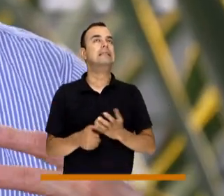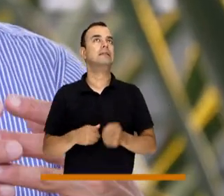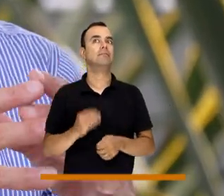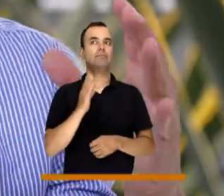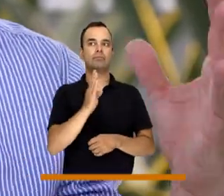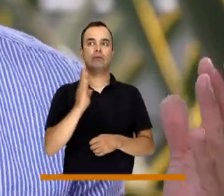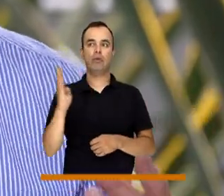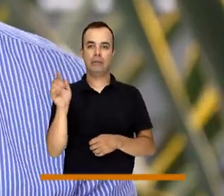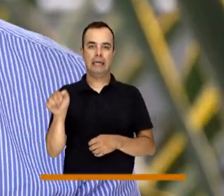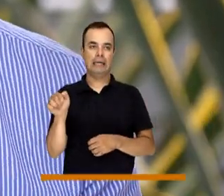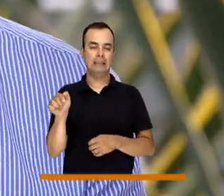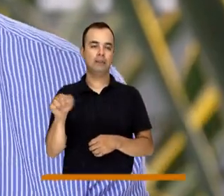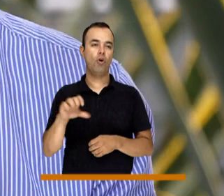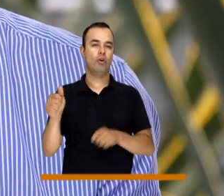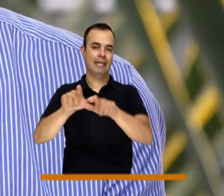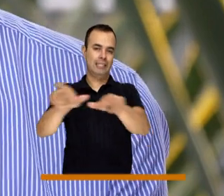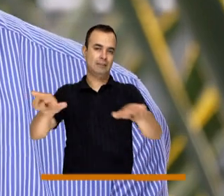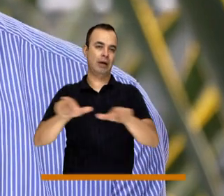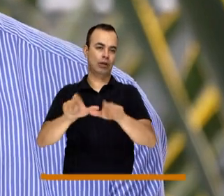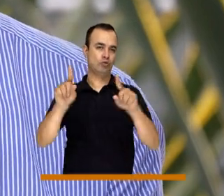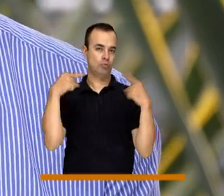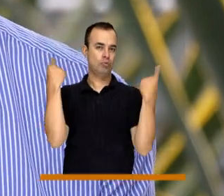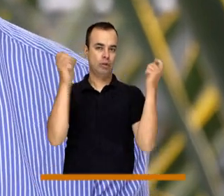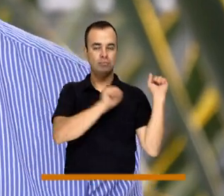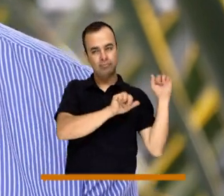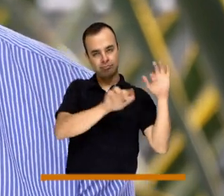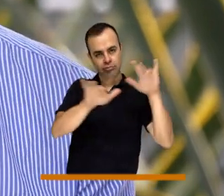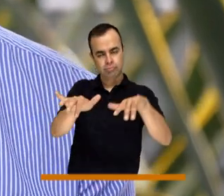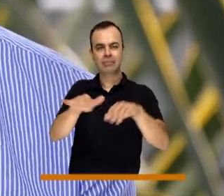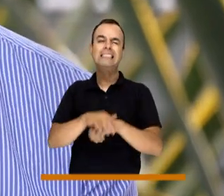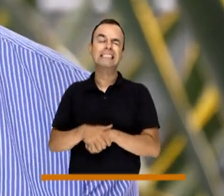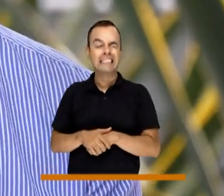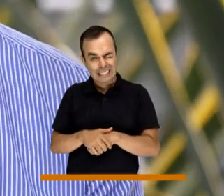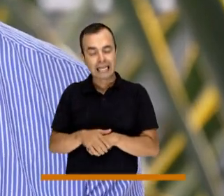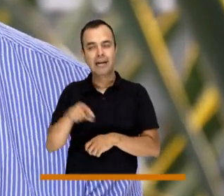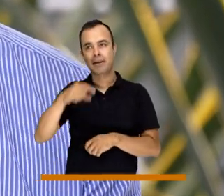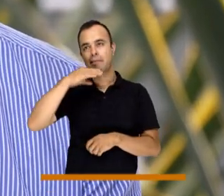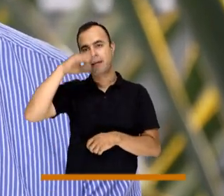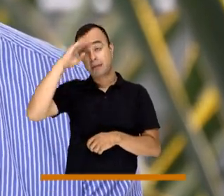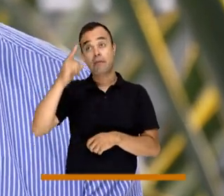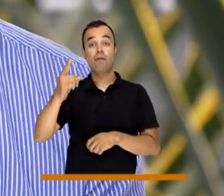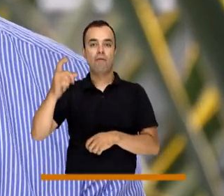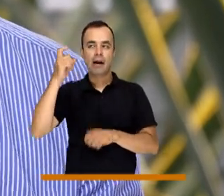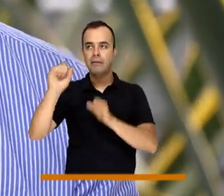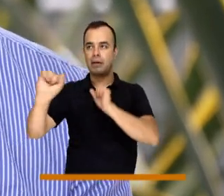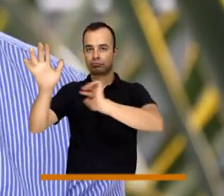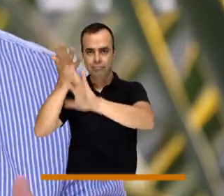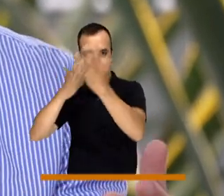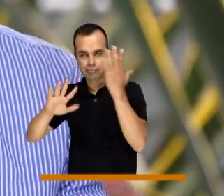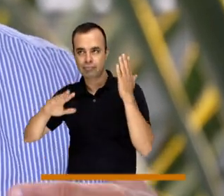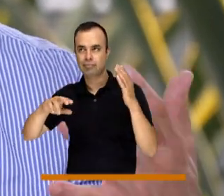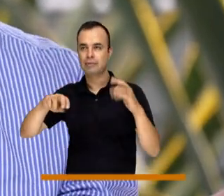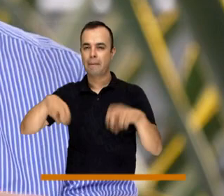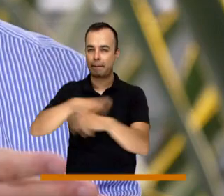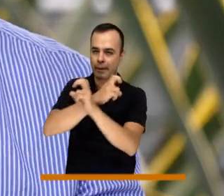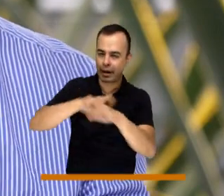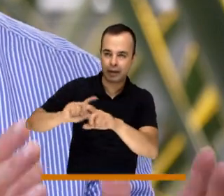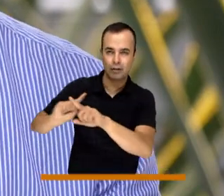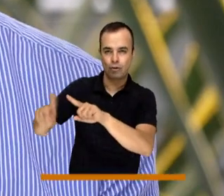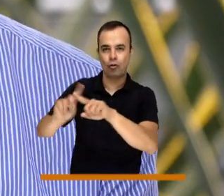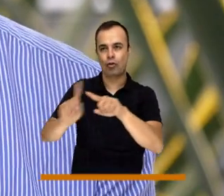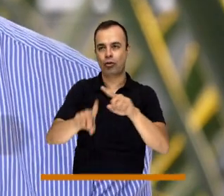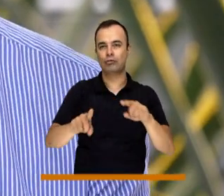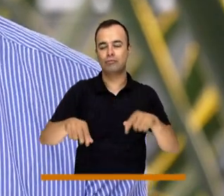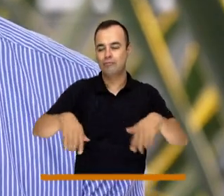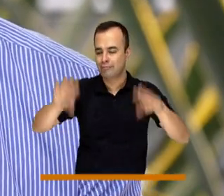igualadores, así como los espacios públicos que en Medellín también carecemos mucho, aquí hacen mucha falta espacios verdes en la ciudad, de integración, para que las personas puedan echar